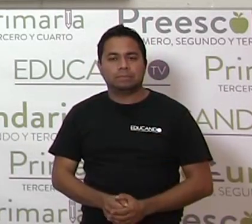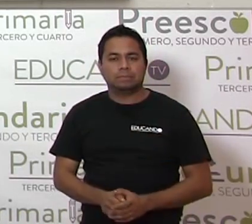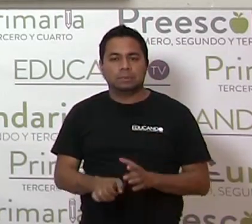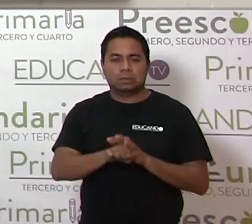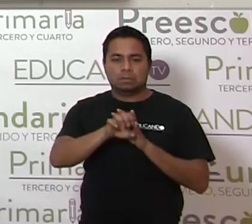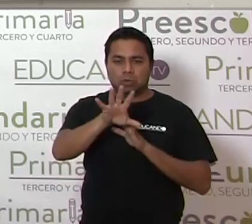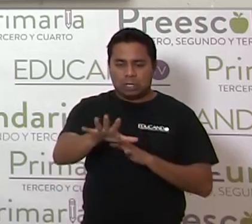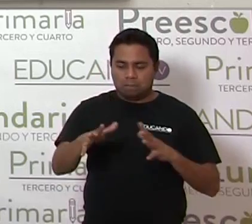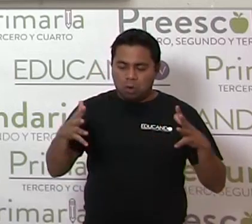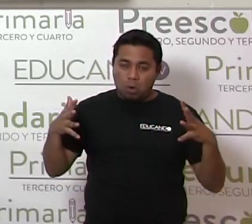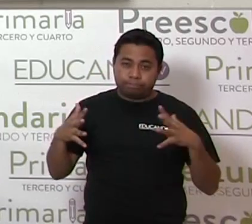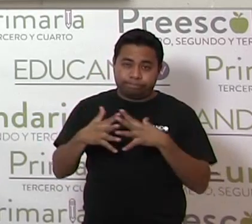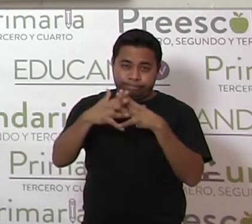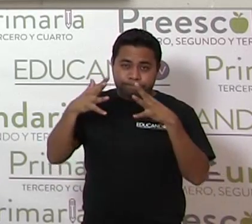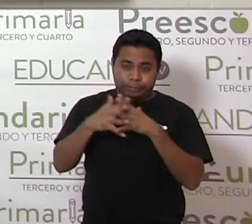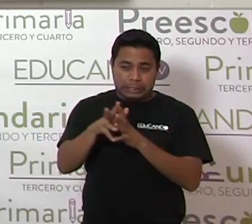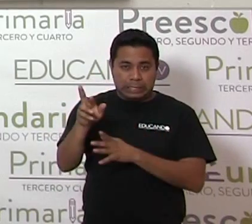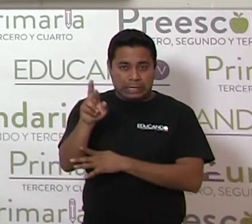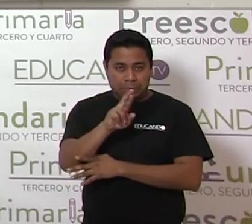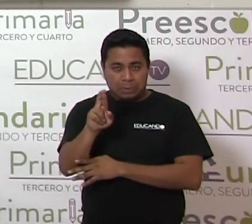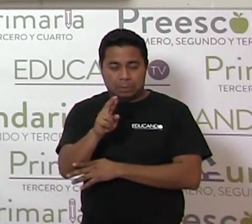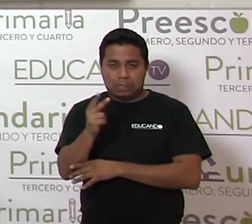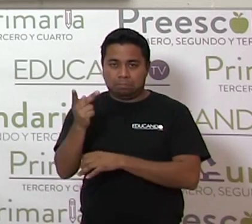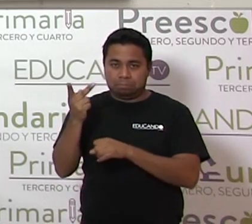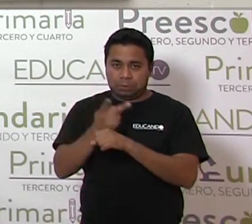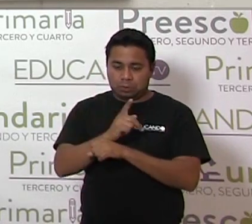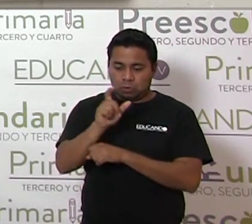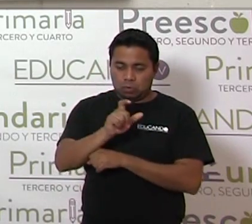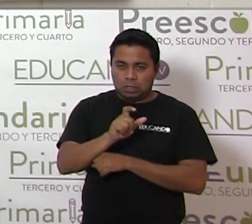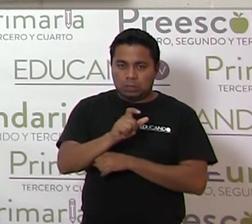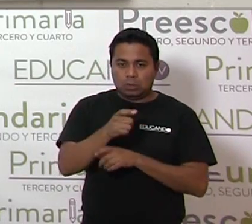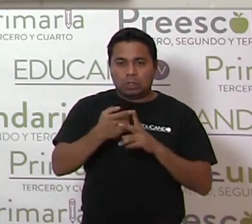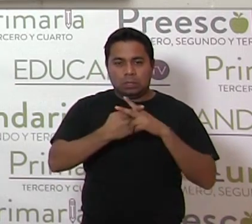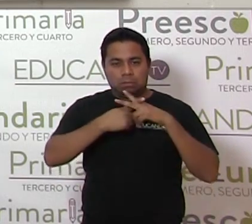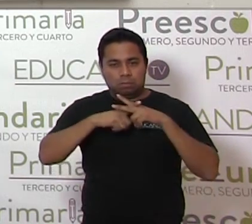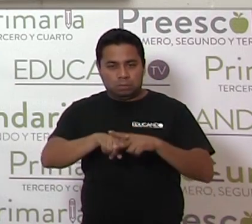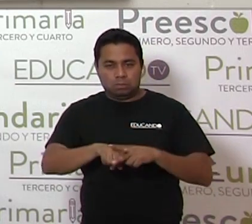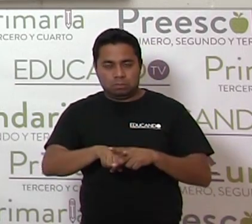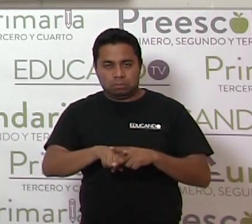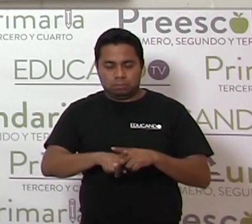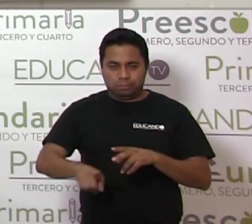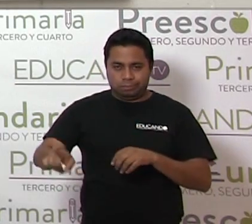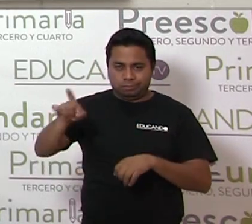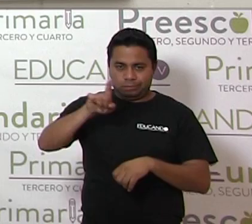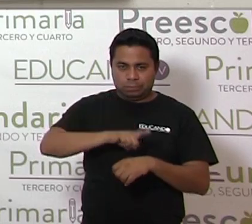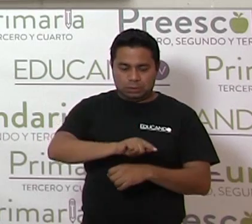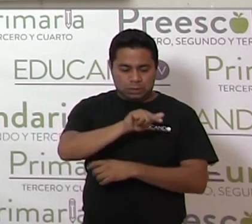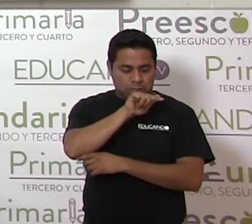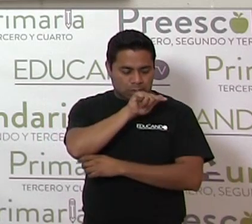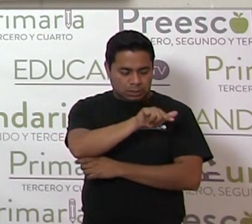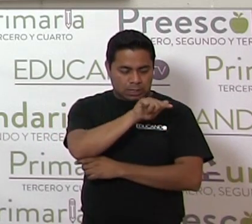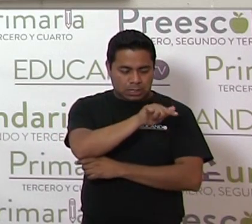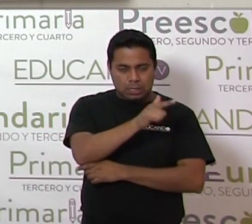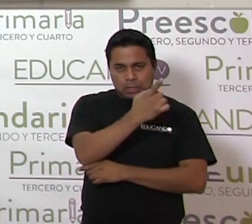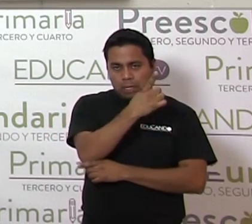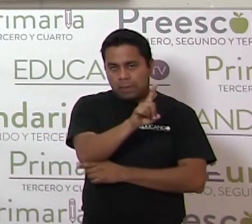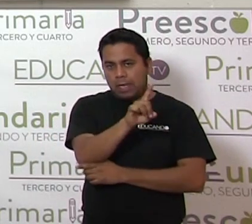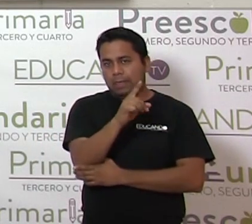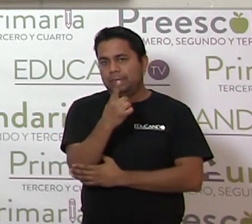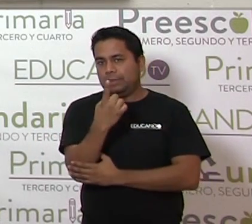de reforma ocurrió del 17 de diciembre,